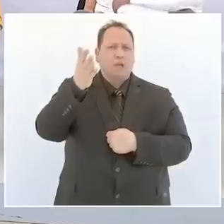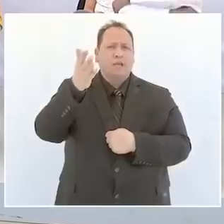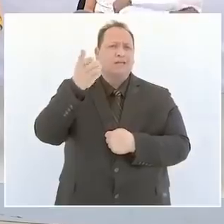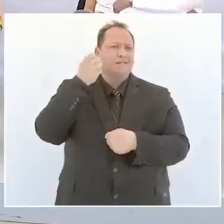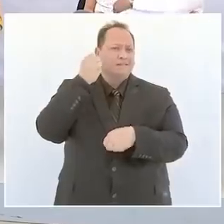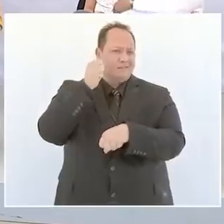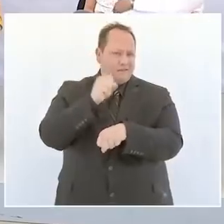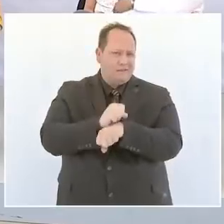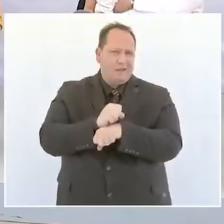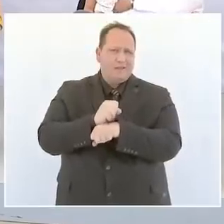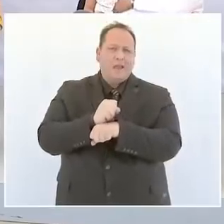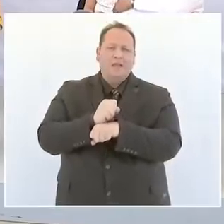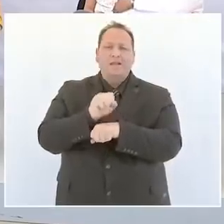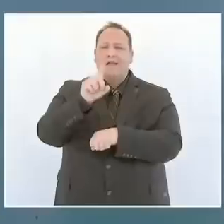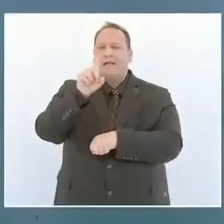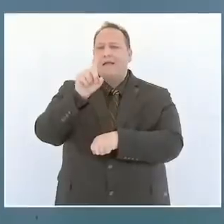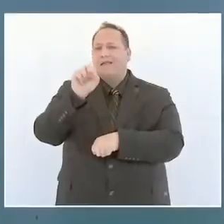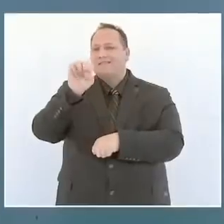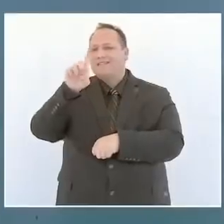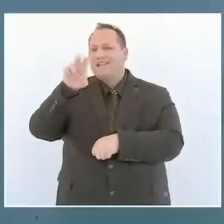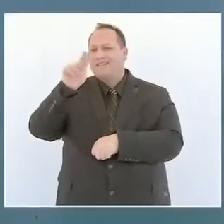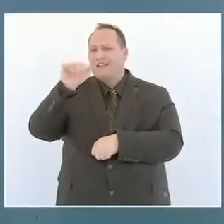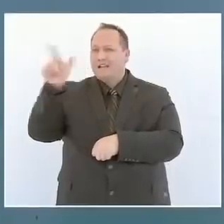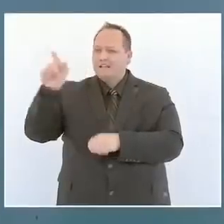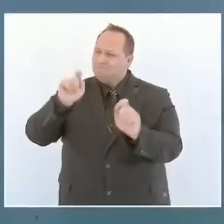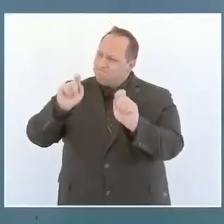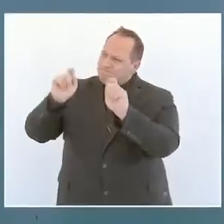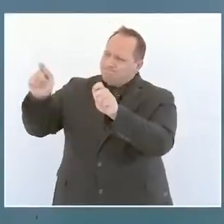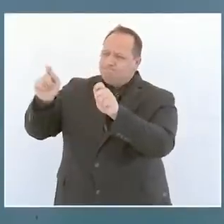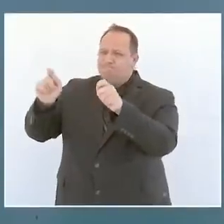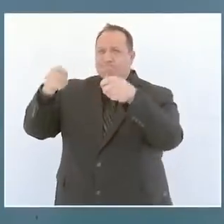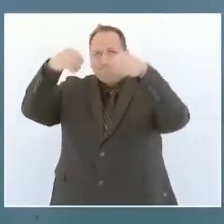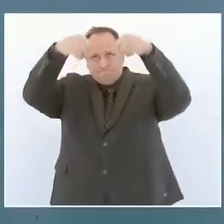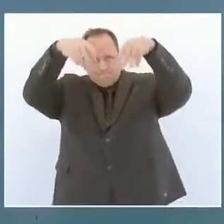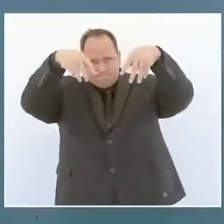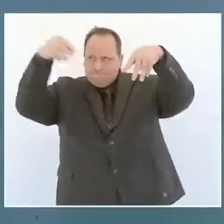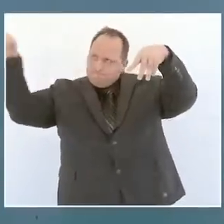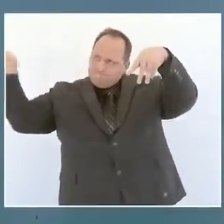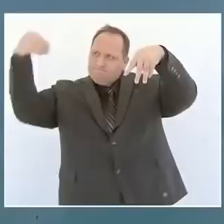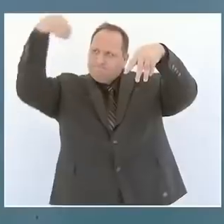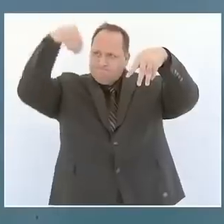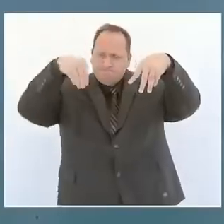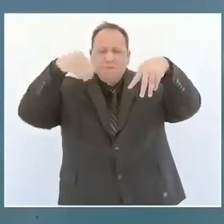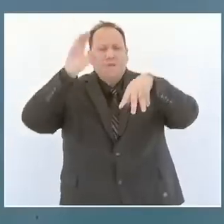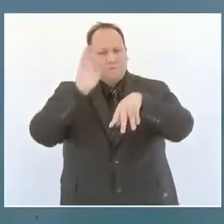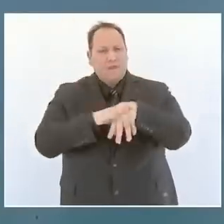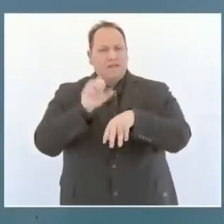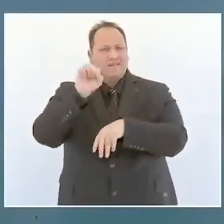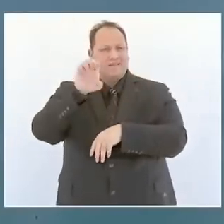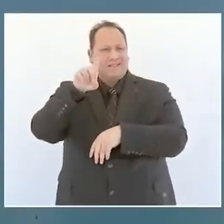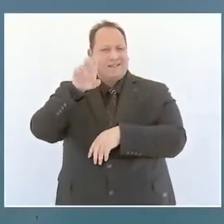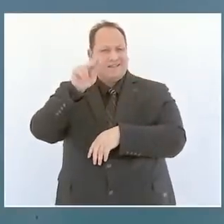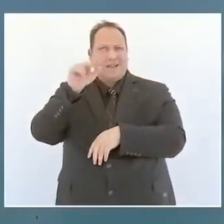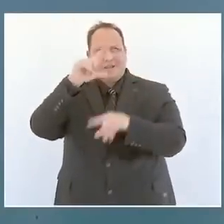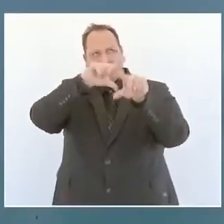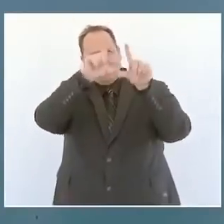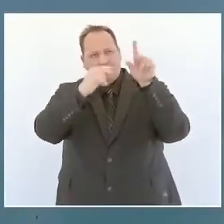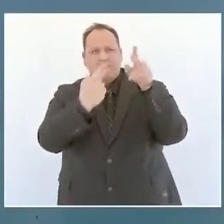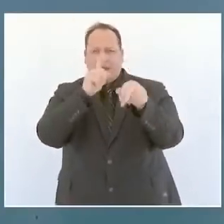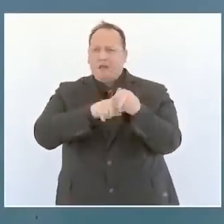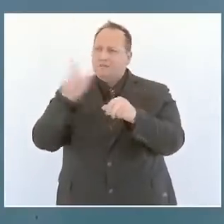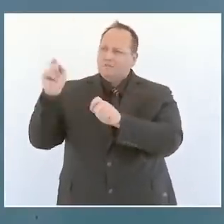la Secretaría de la Defensa, como una rama más de la Secretaría de la Defensa